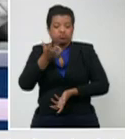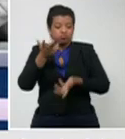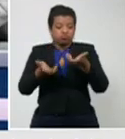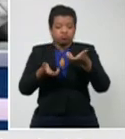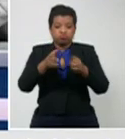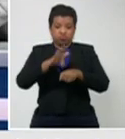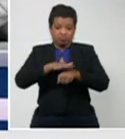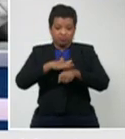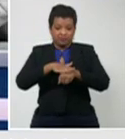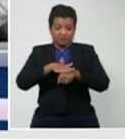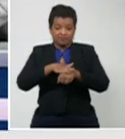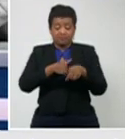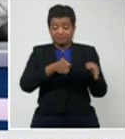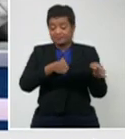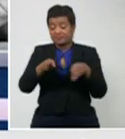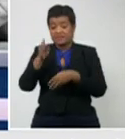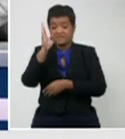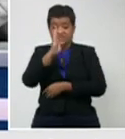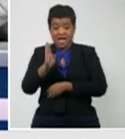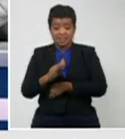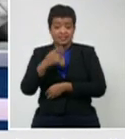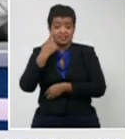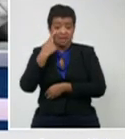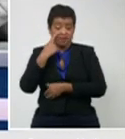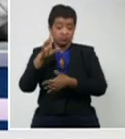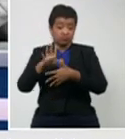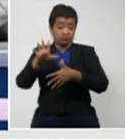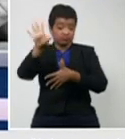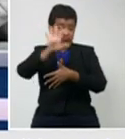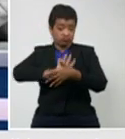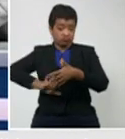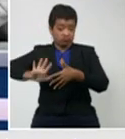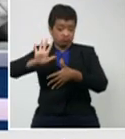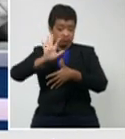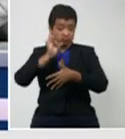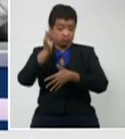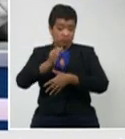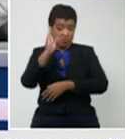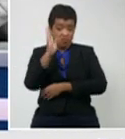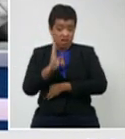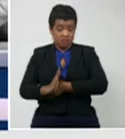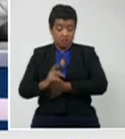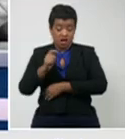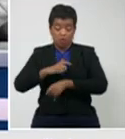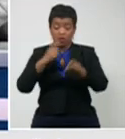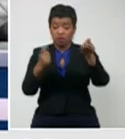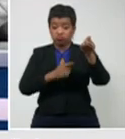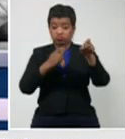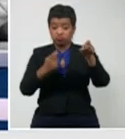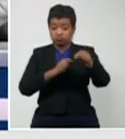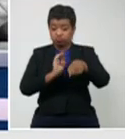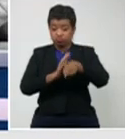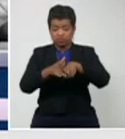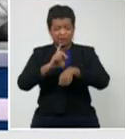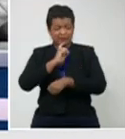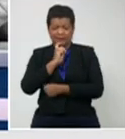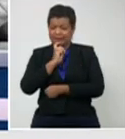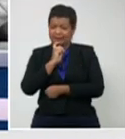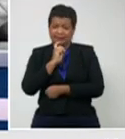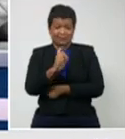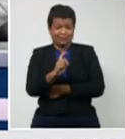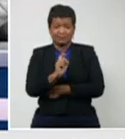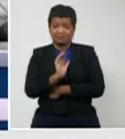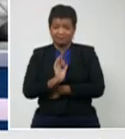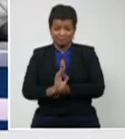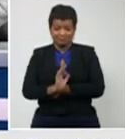país de nuestra región que ha tenido un enfrentamiento allí difícil al virus SARS-CoV-2